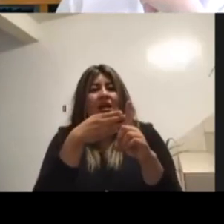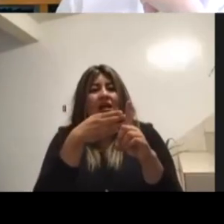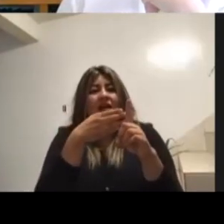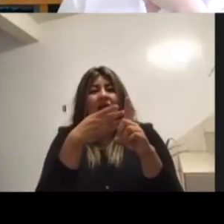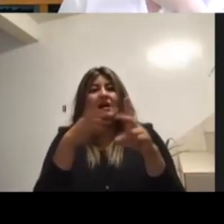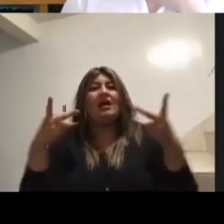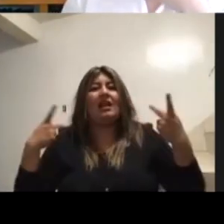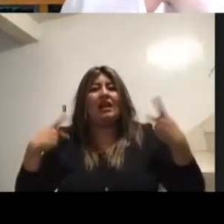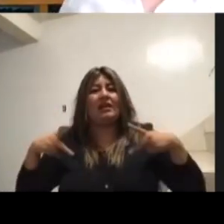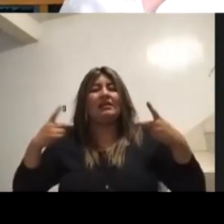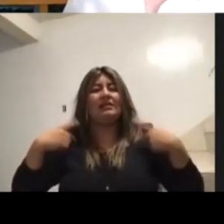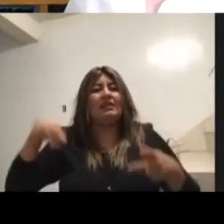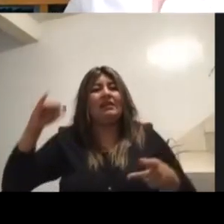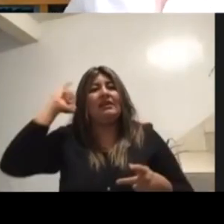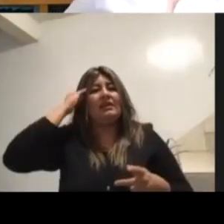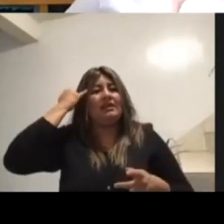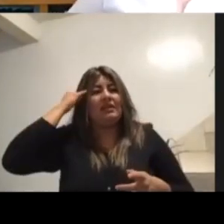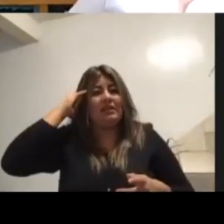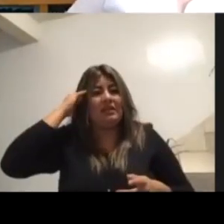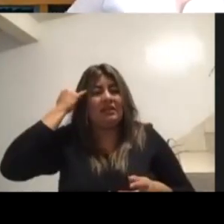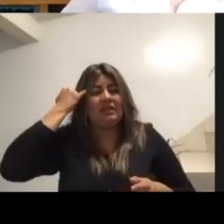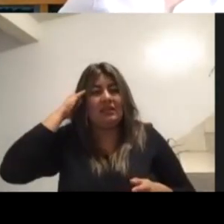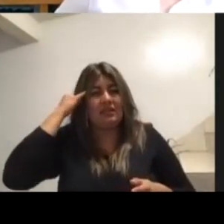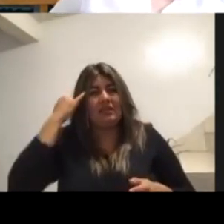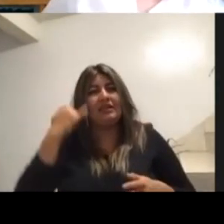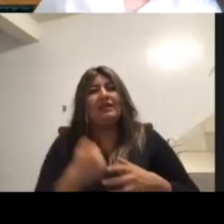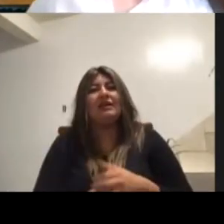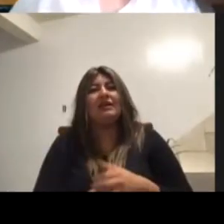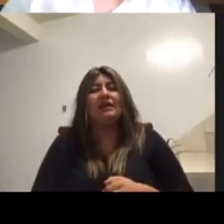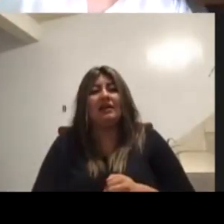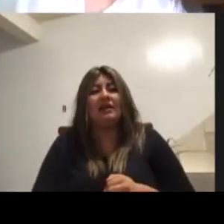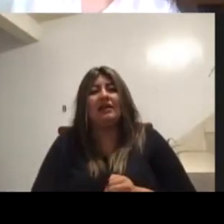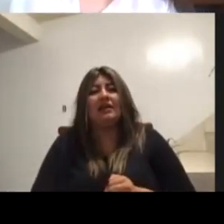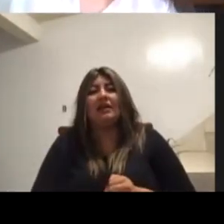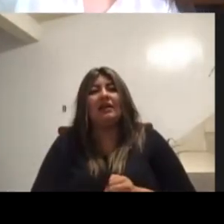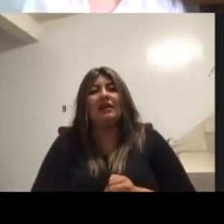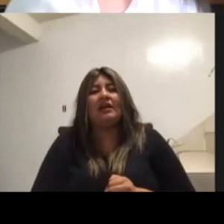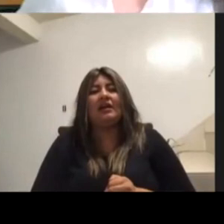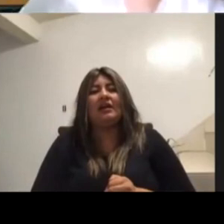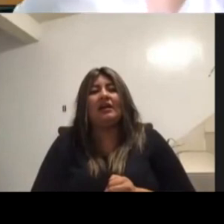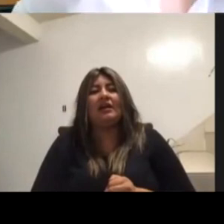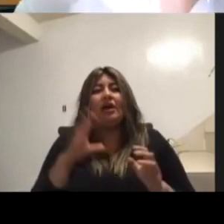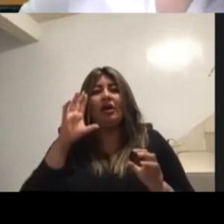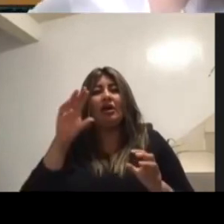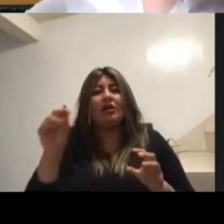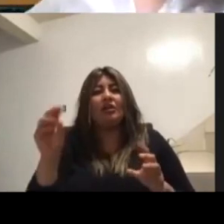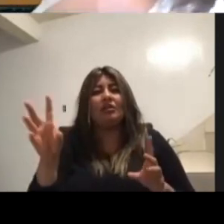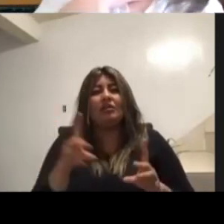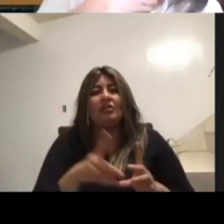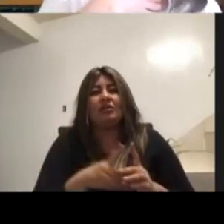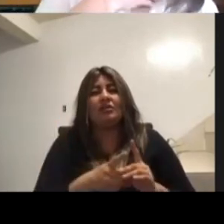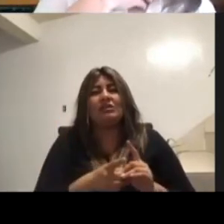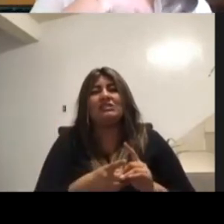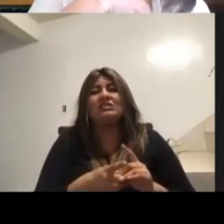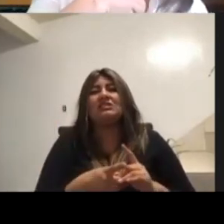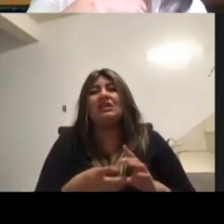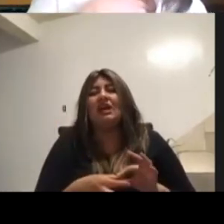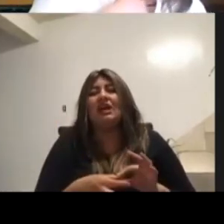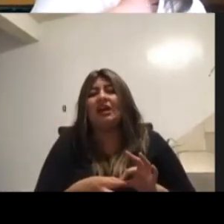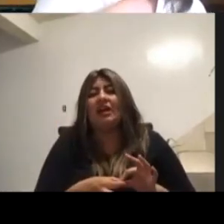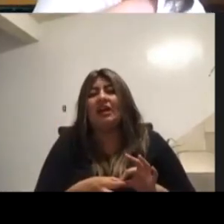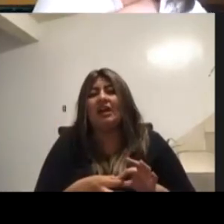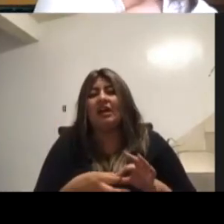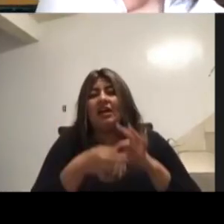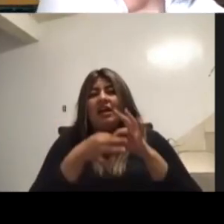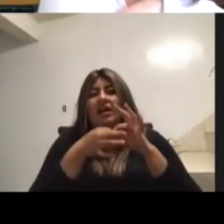se consideran sus comunidades de origen. No está dirigida a los estudiantes indígenas que están fuera